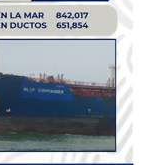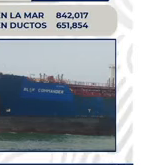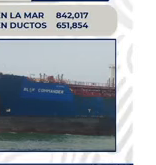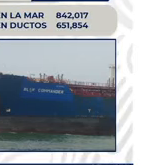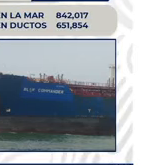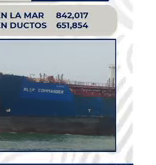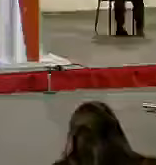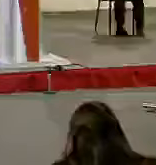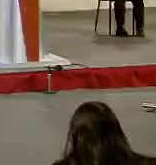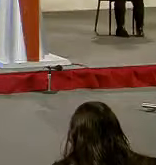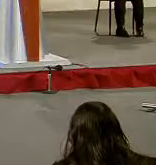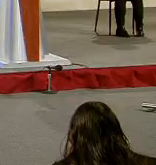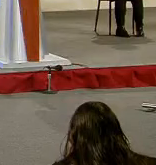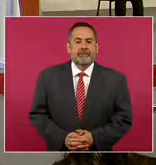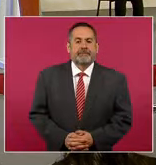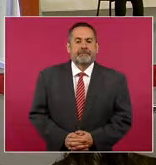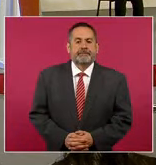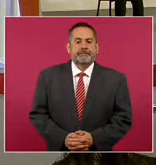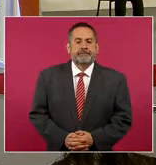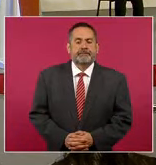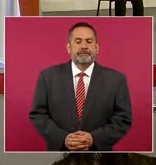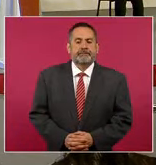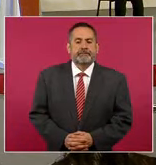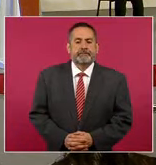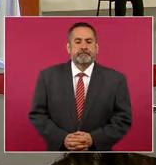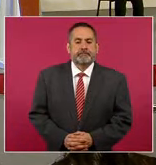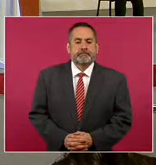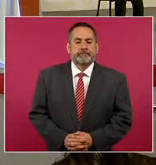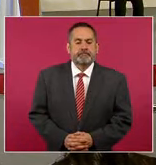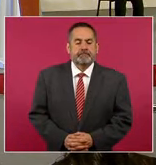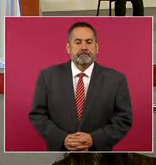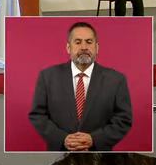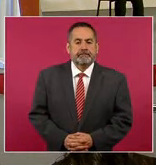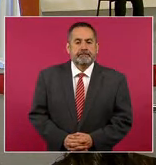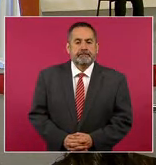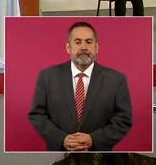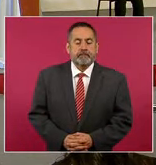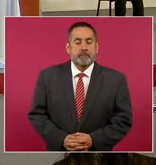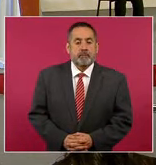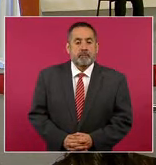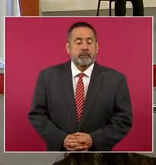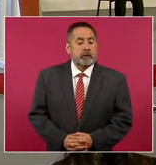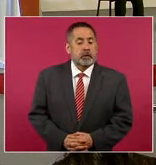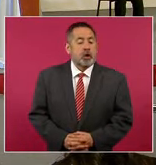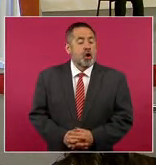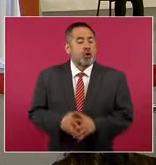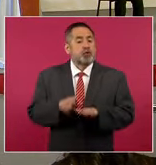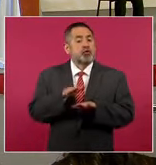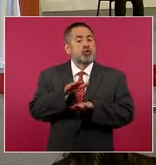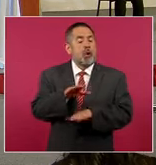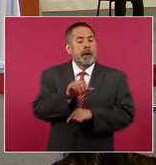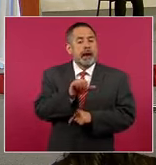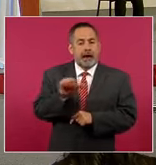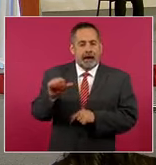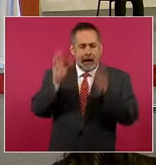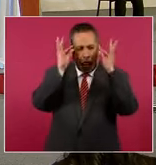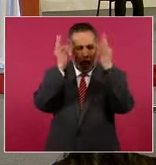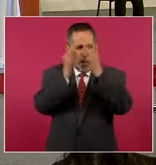842.017 y el resto en los ductos. La que sigue, por favor. En lo que se refiere a